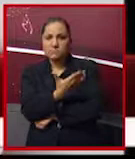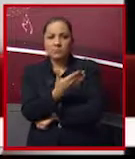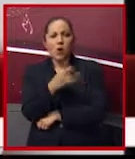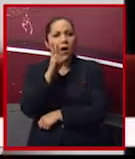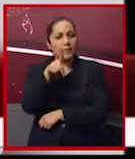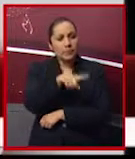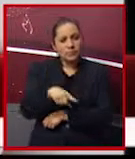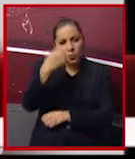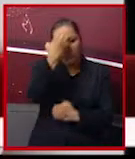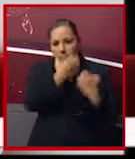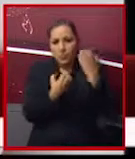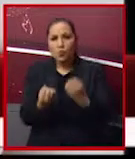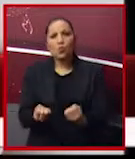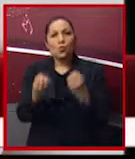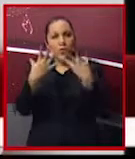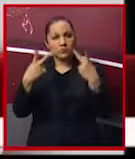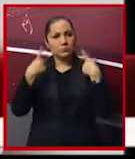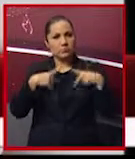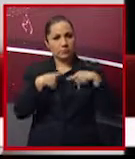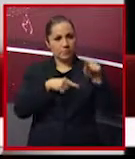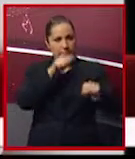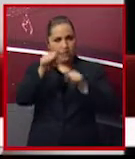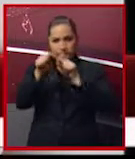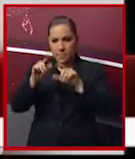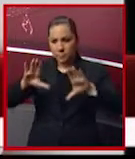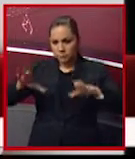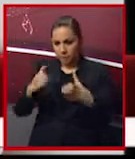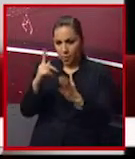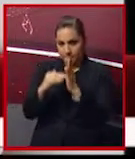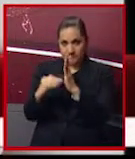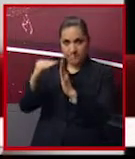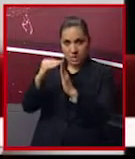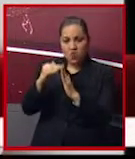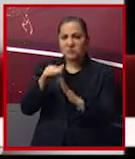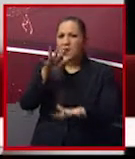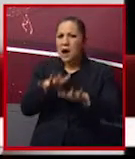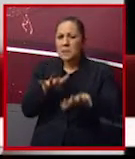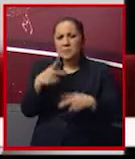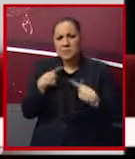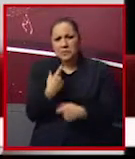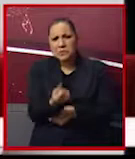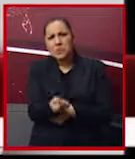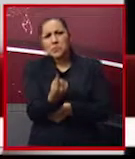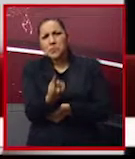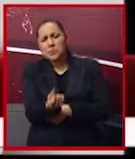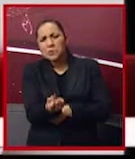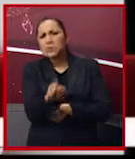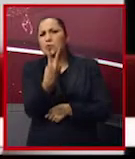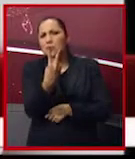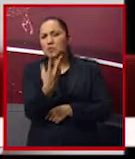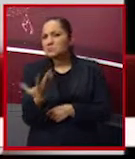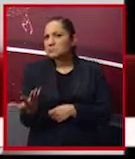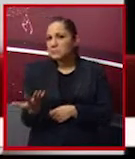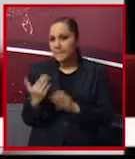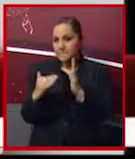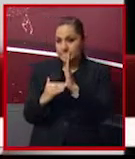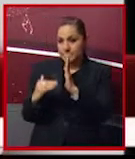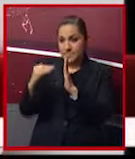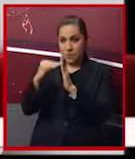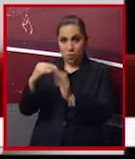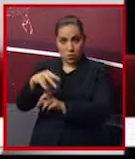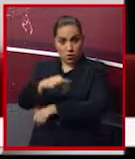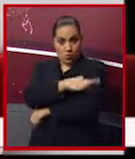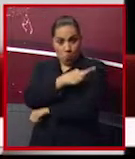de frecuencia, que se traduce en un caso adicional de Guillain-Barré por cada 1.000.000 de vacunas.